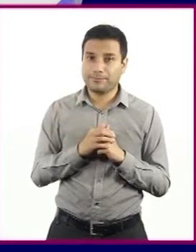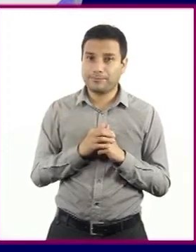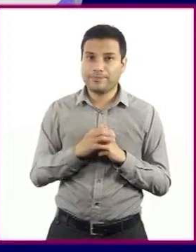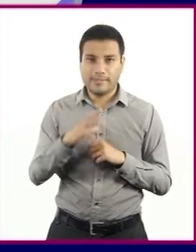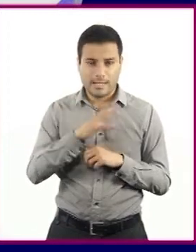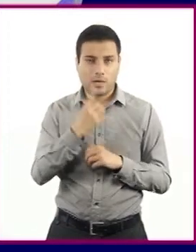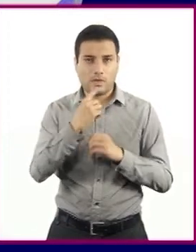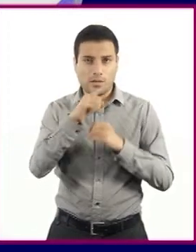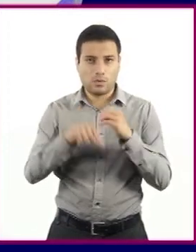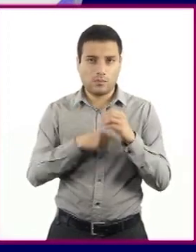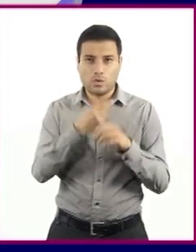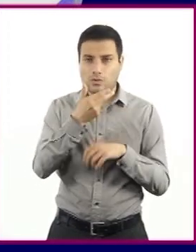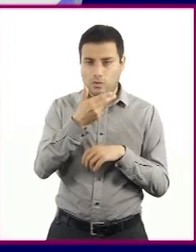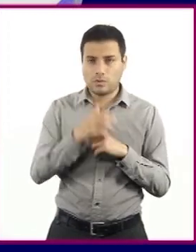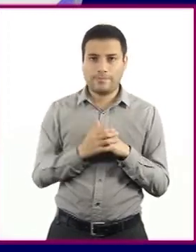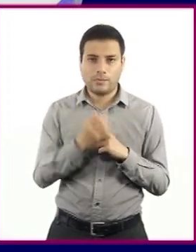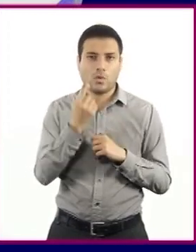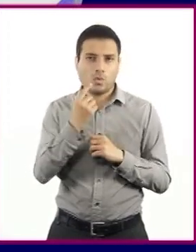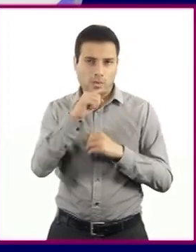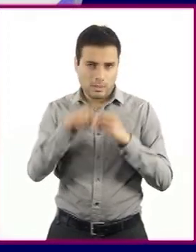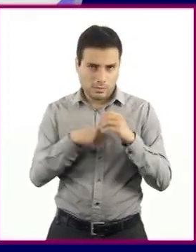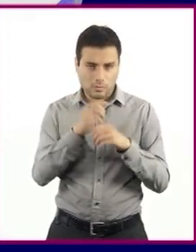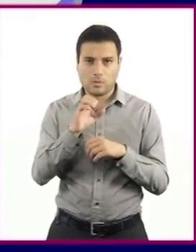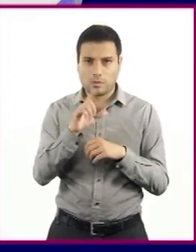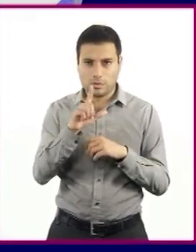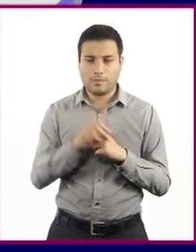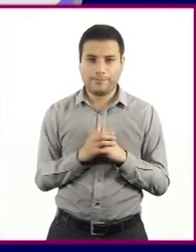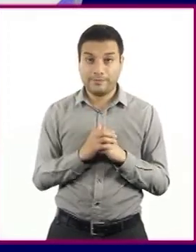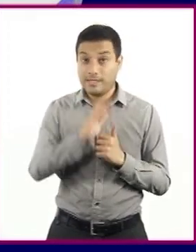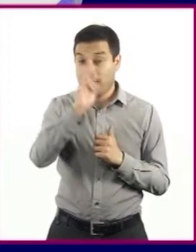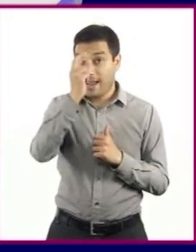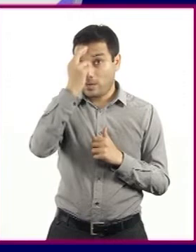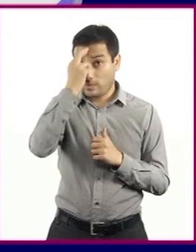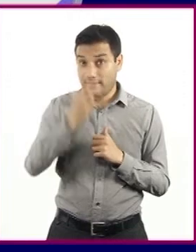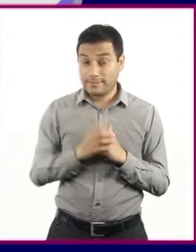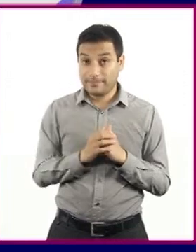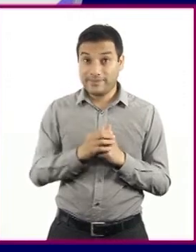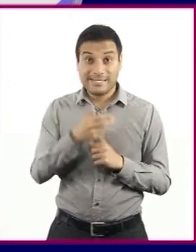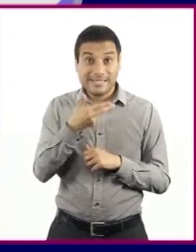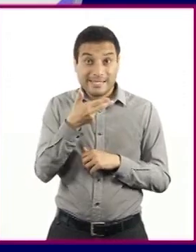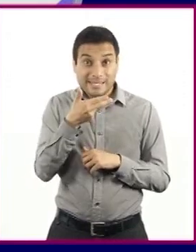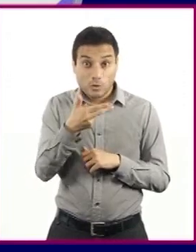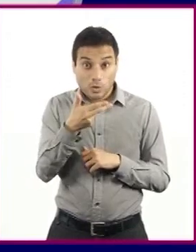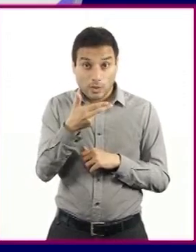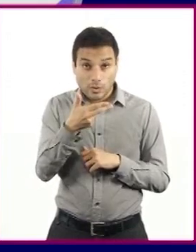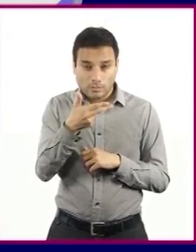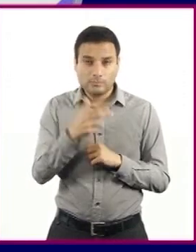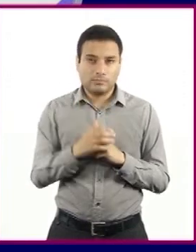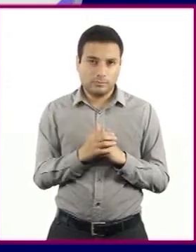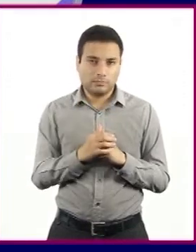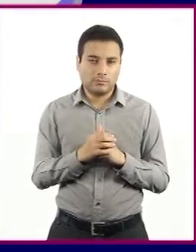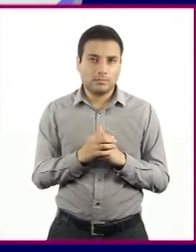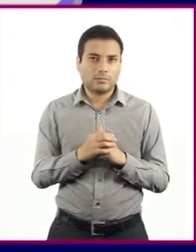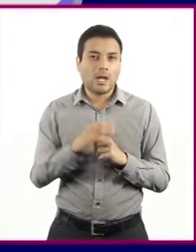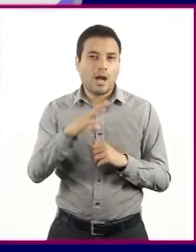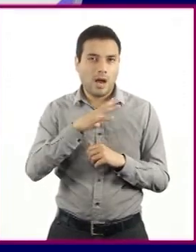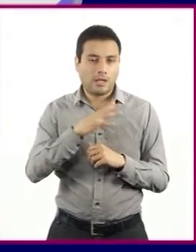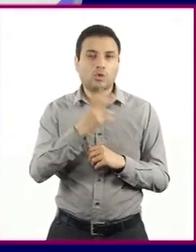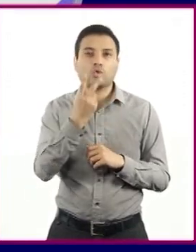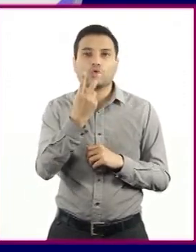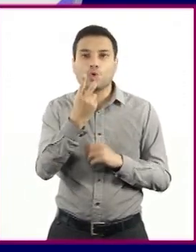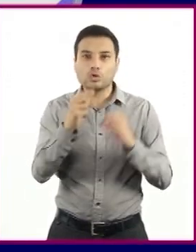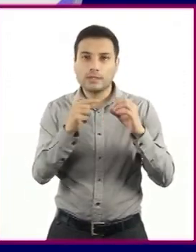un átomo de hidrógeno y uno de cloro. Recuerden que es el hidrógeno estable solo con 2 electrones de